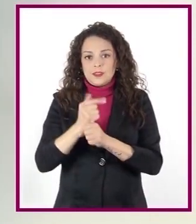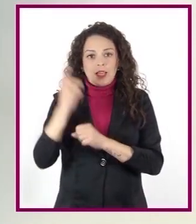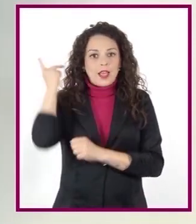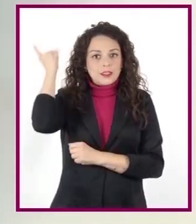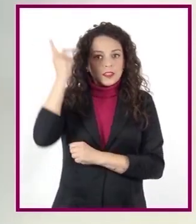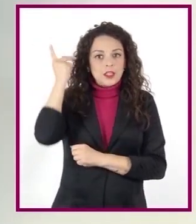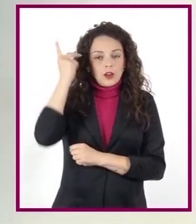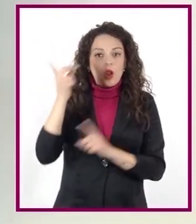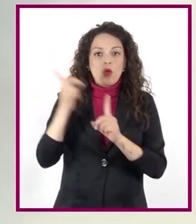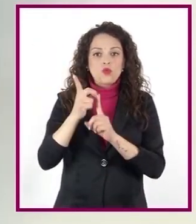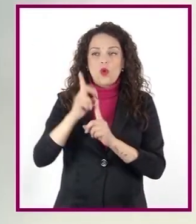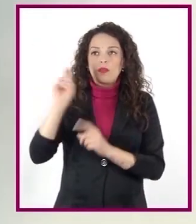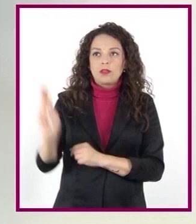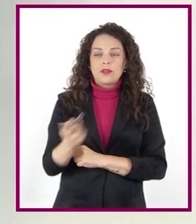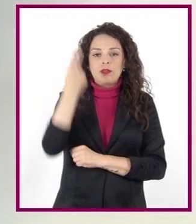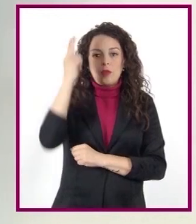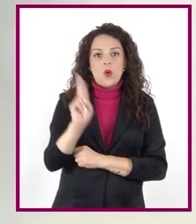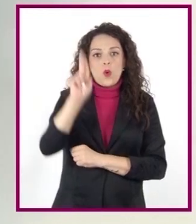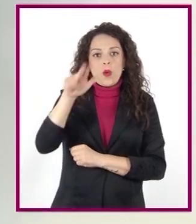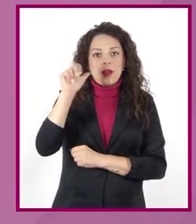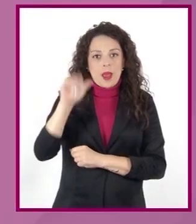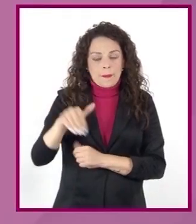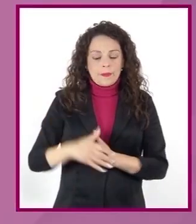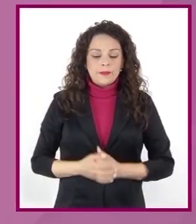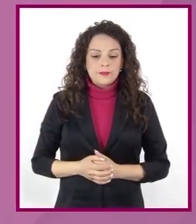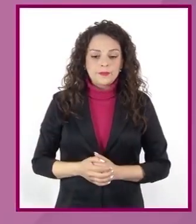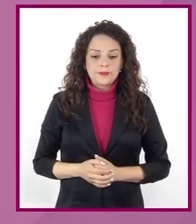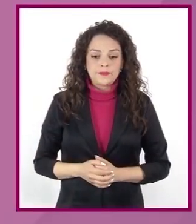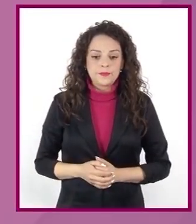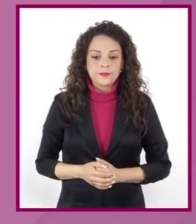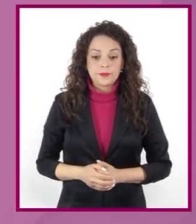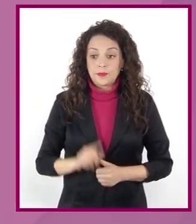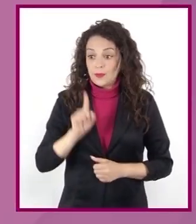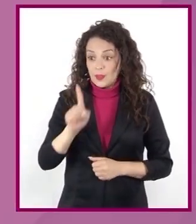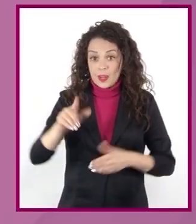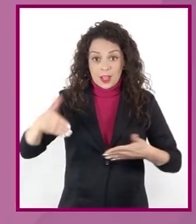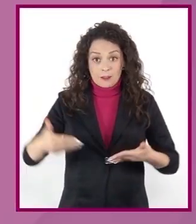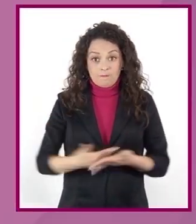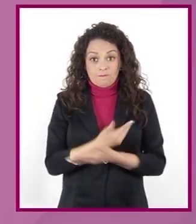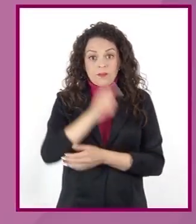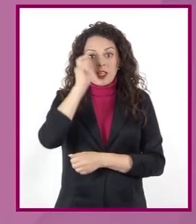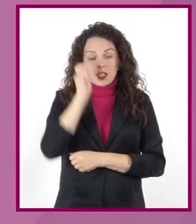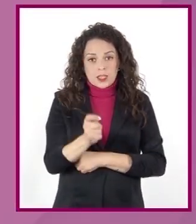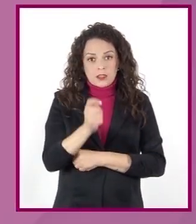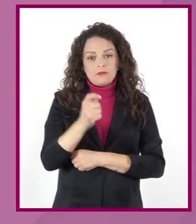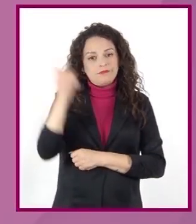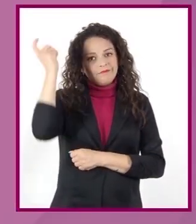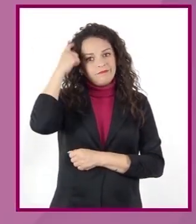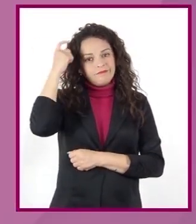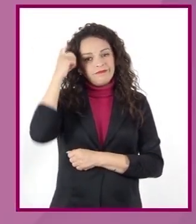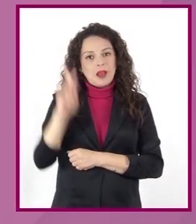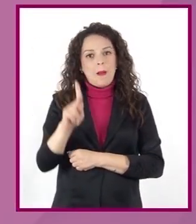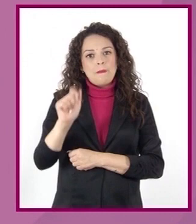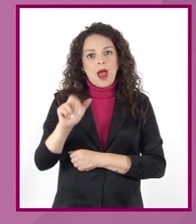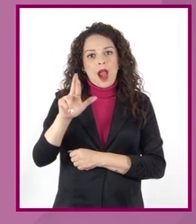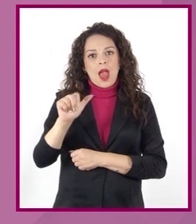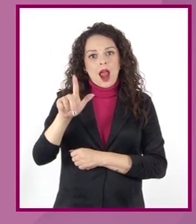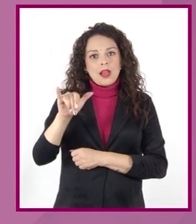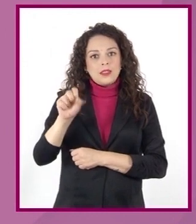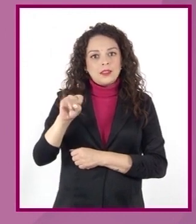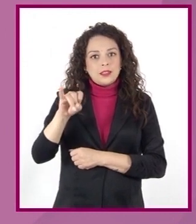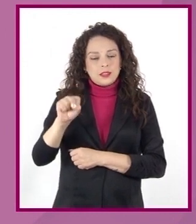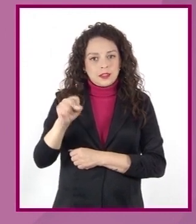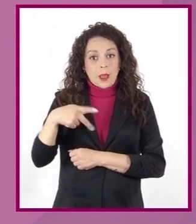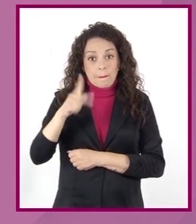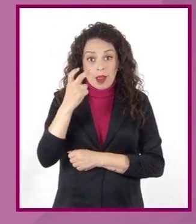la Universidad Nacional Autónoma de México. Nació con parálisis cerebral, pero eso no le ha